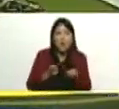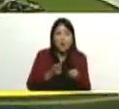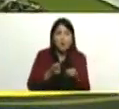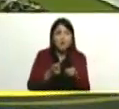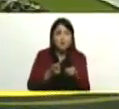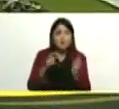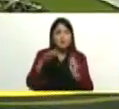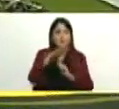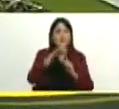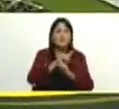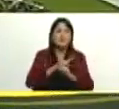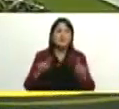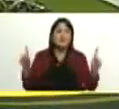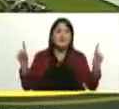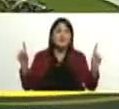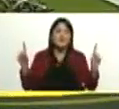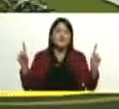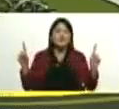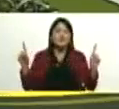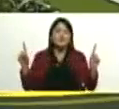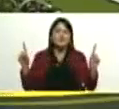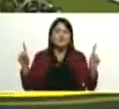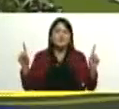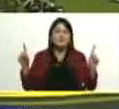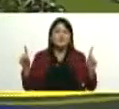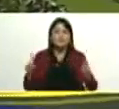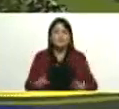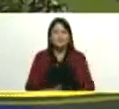Otra realidad hubiéramos vivido.